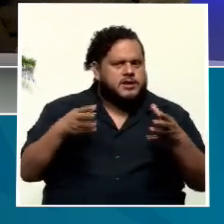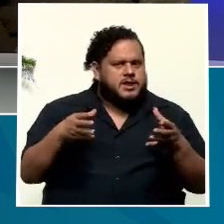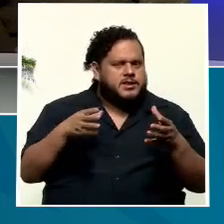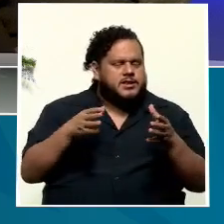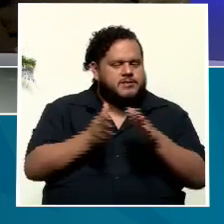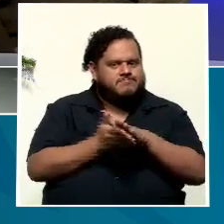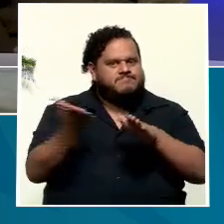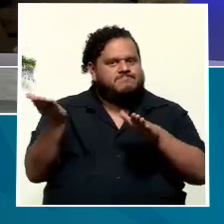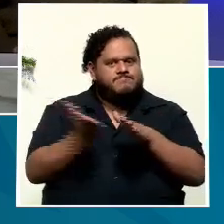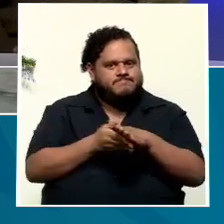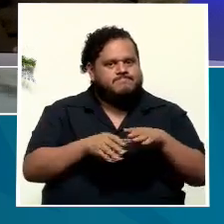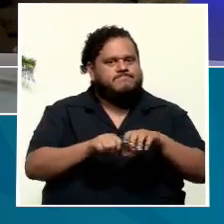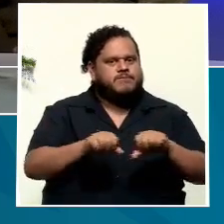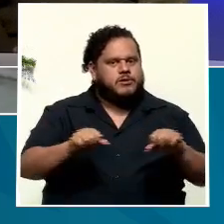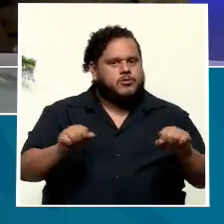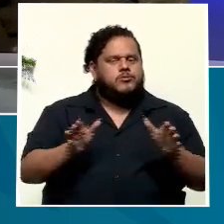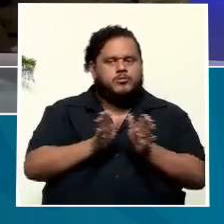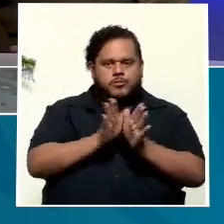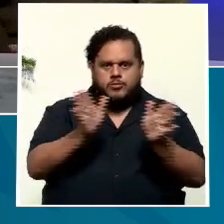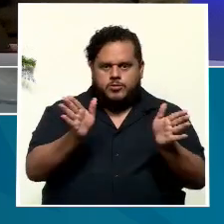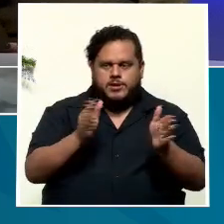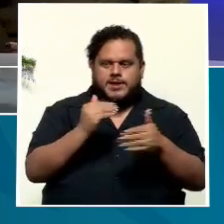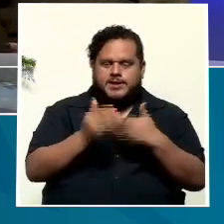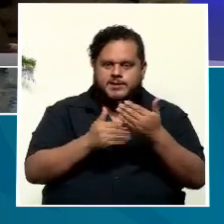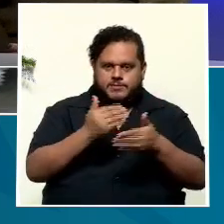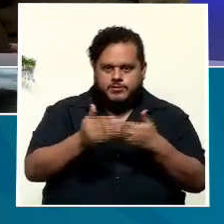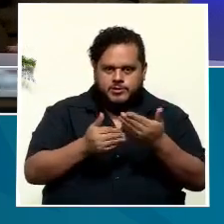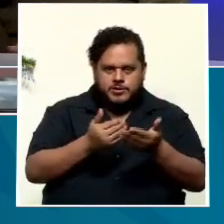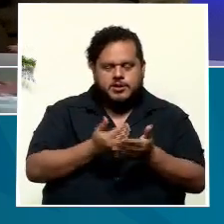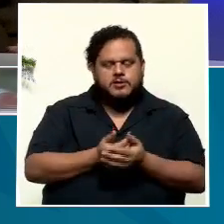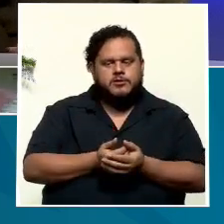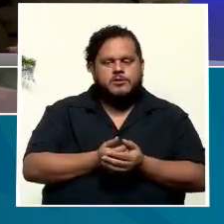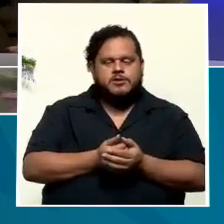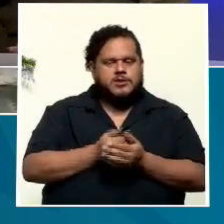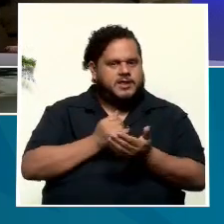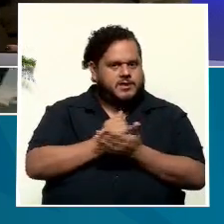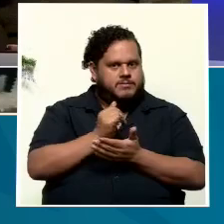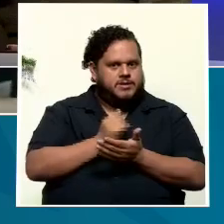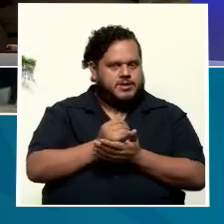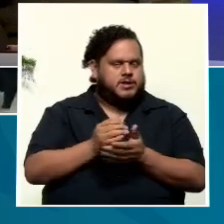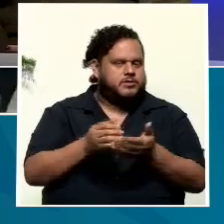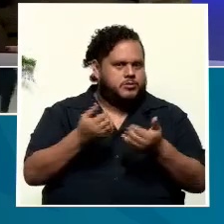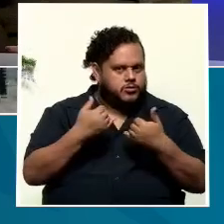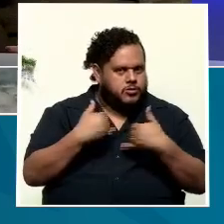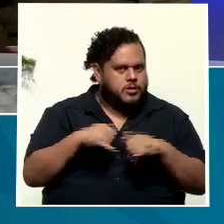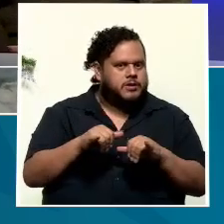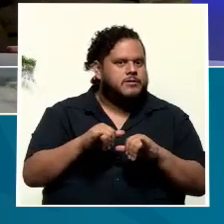casos de corrupción pública en proceso de investigación. Todavía no